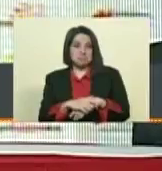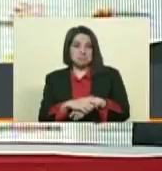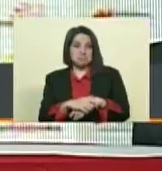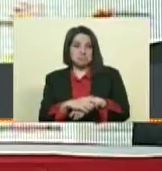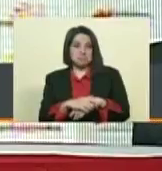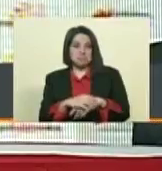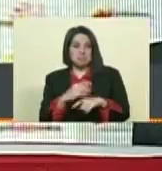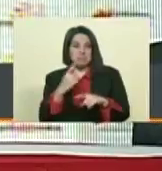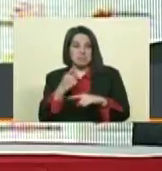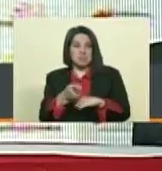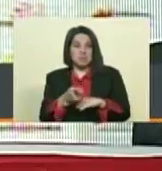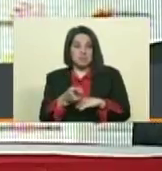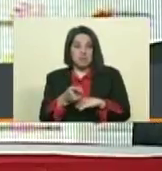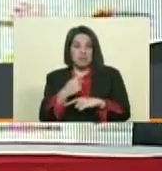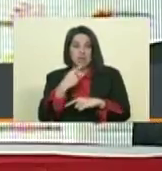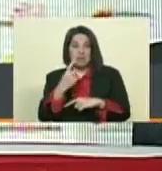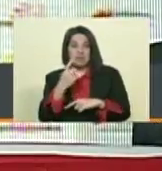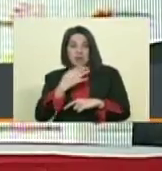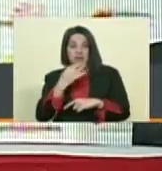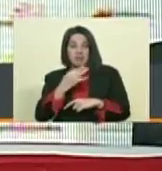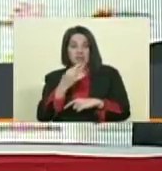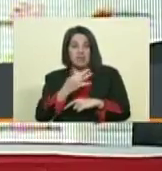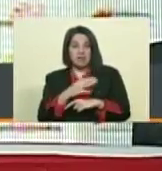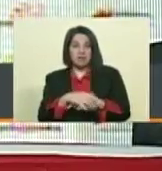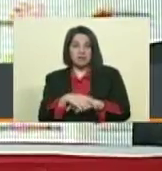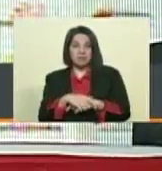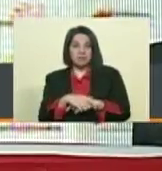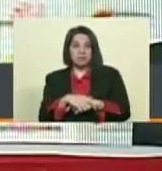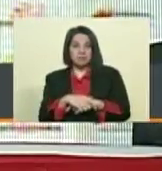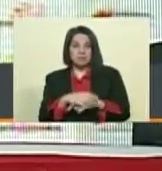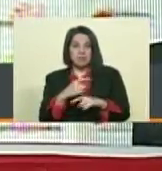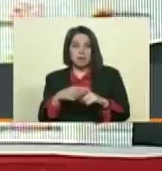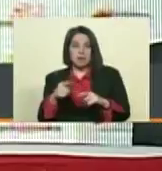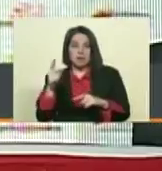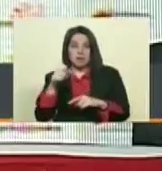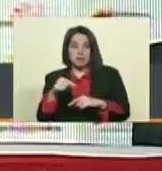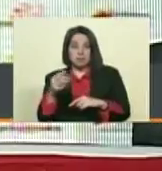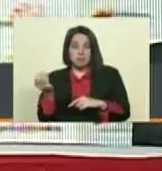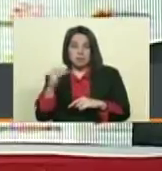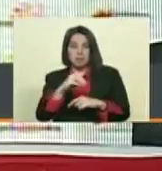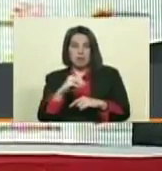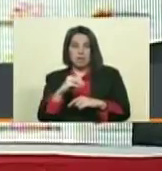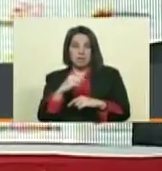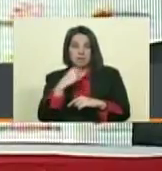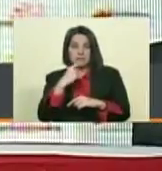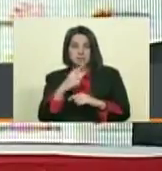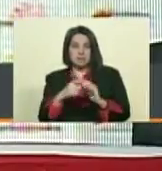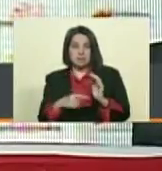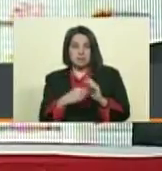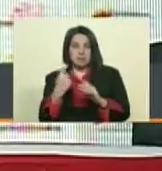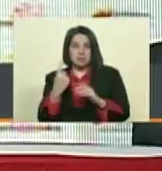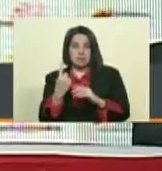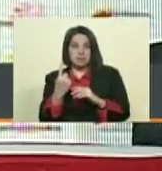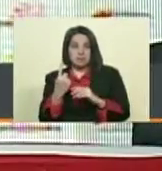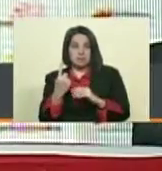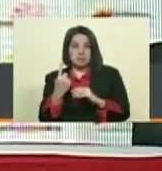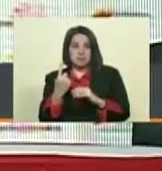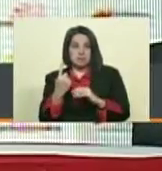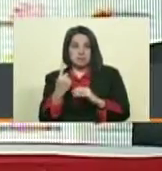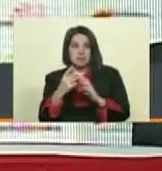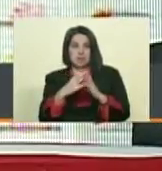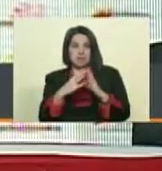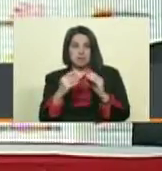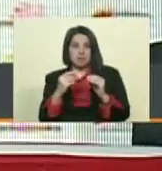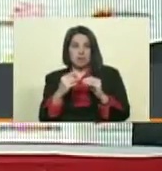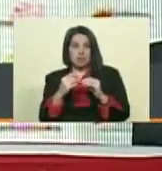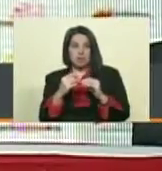Y tendríamos que decir que es verdad. Pero también tenemos que decir que por primera vez en todos